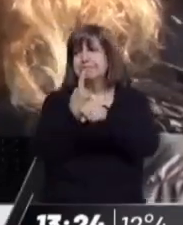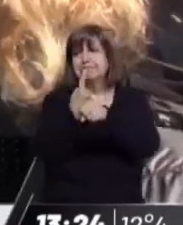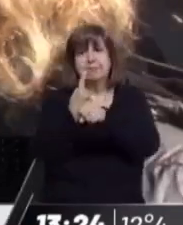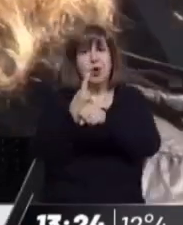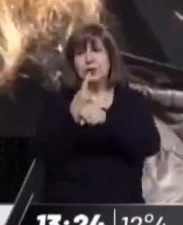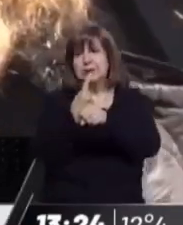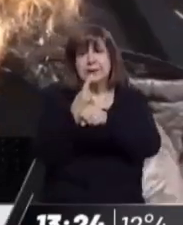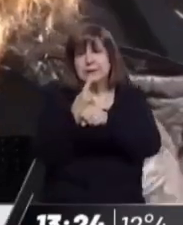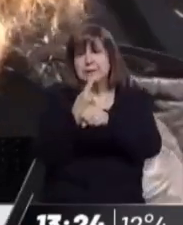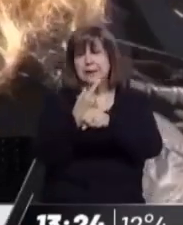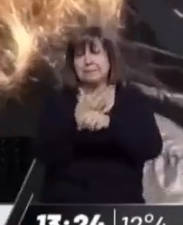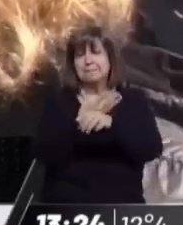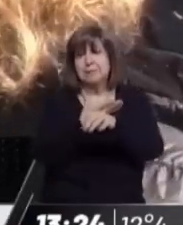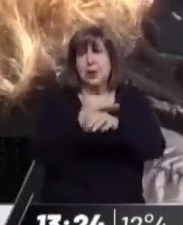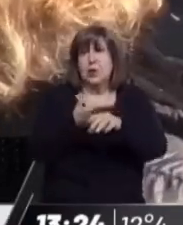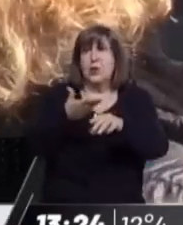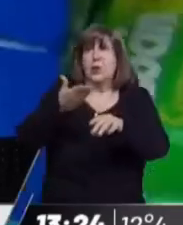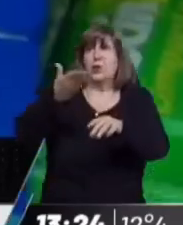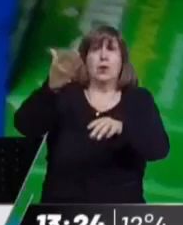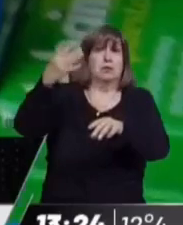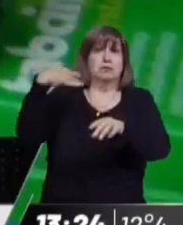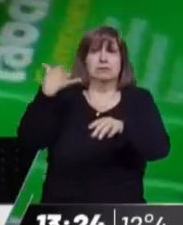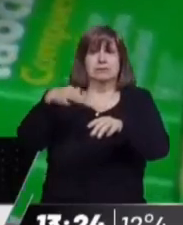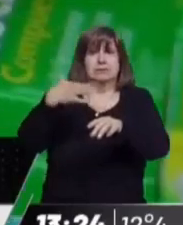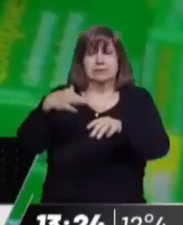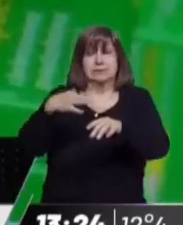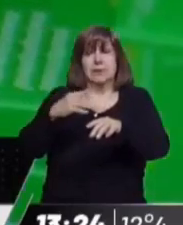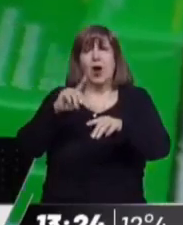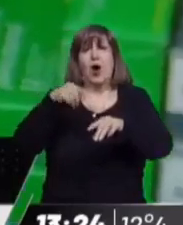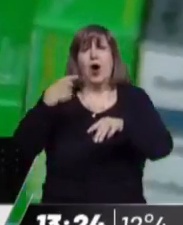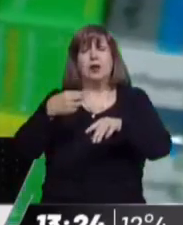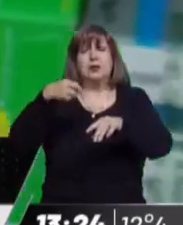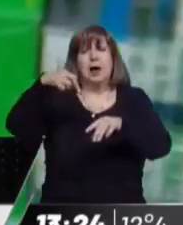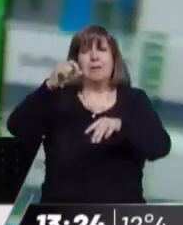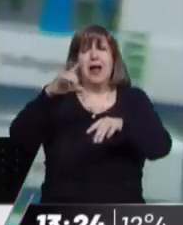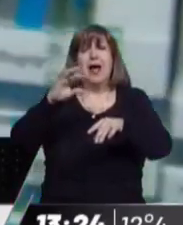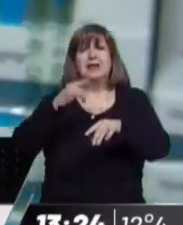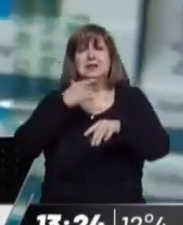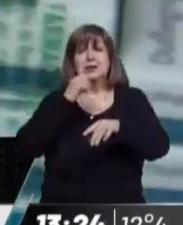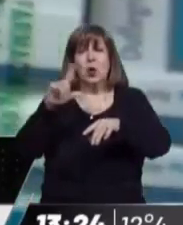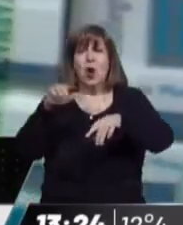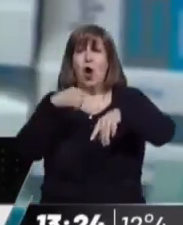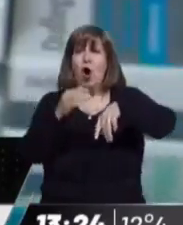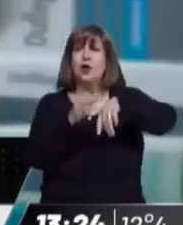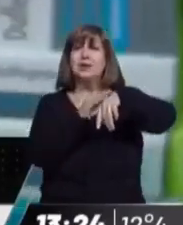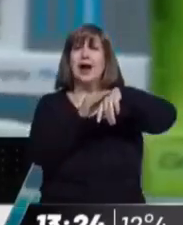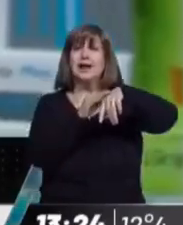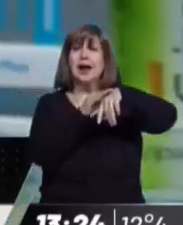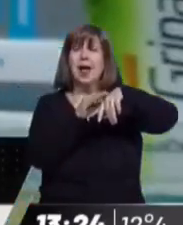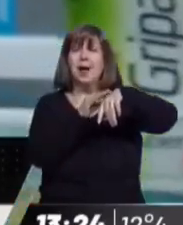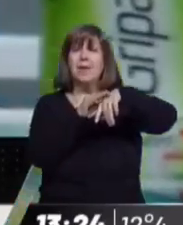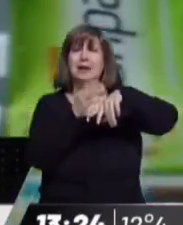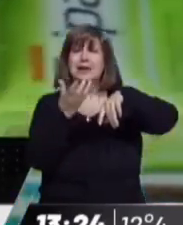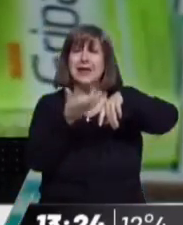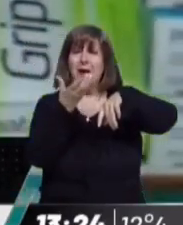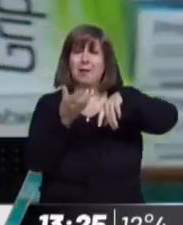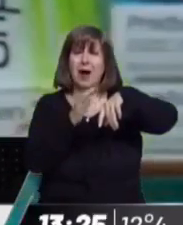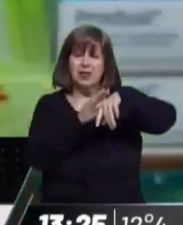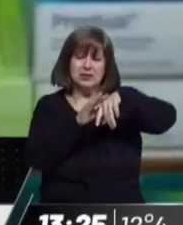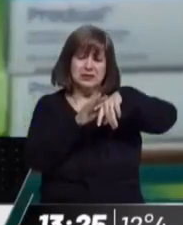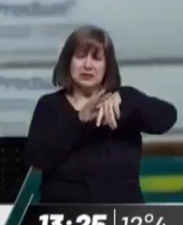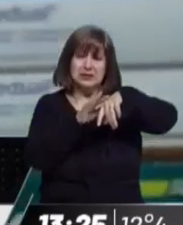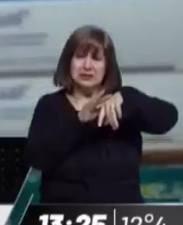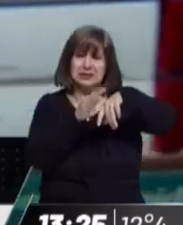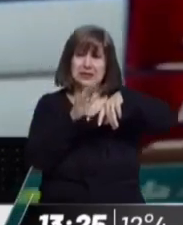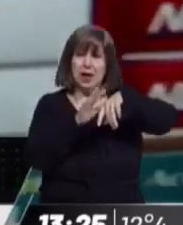porque subió una barbaridad Y no te digo la plul la plul está como 30 en los Remedios ni hablar ni hablar es como que